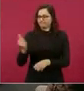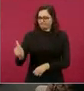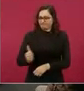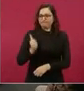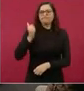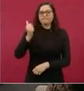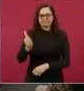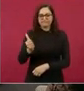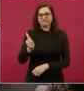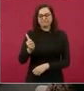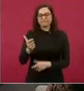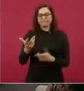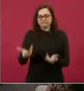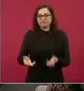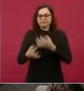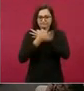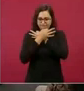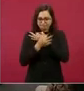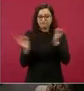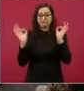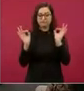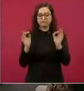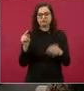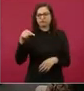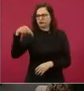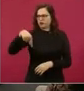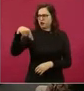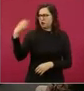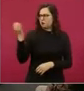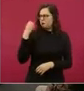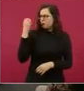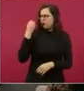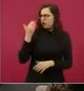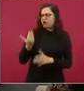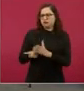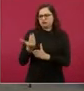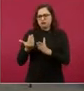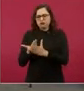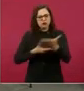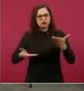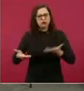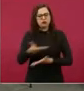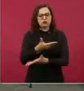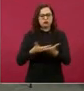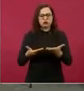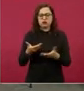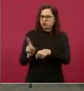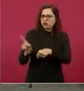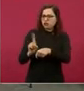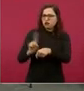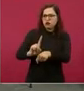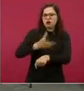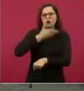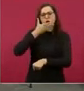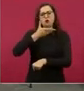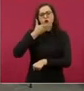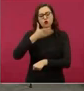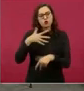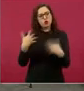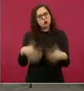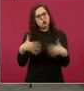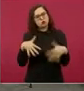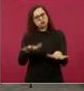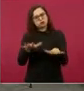apertura que significa este ejercicio de conferencias cotidianas que no existe